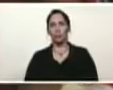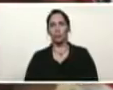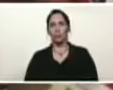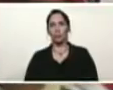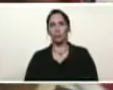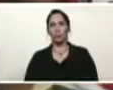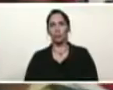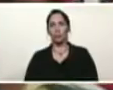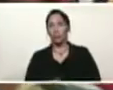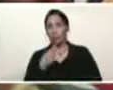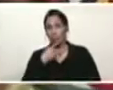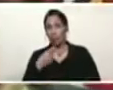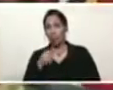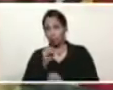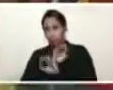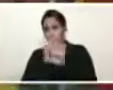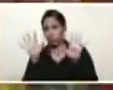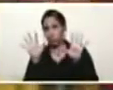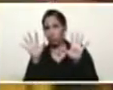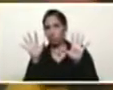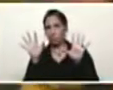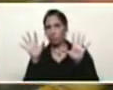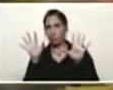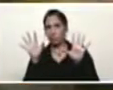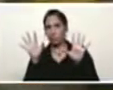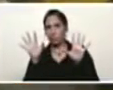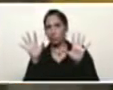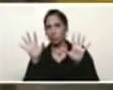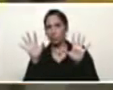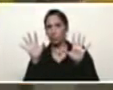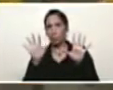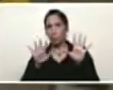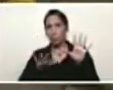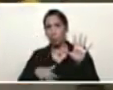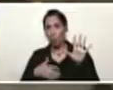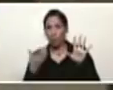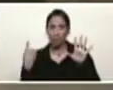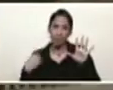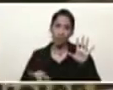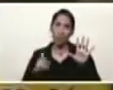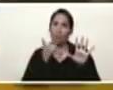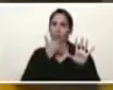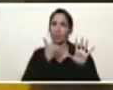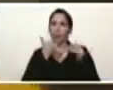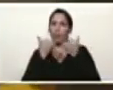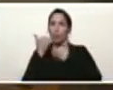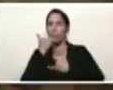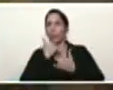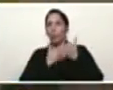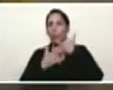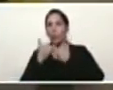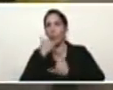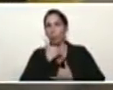Pero les digo con mucha claridad, podré tener errores,